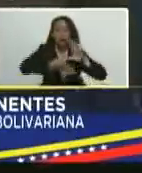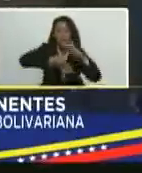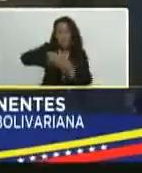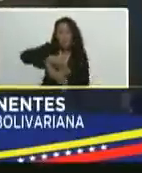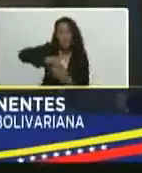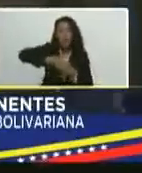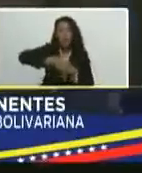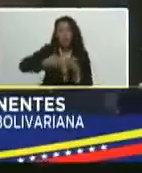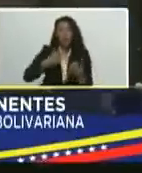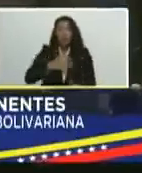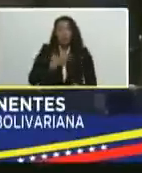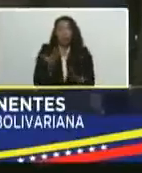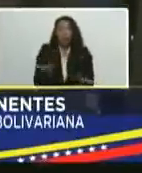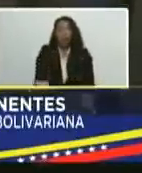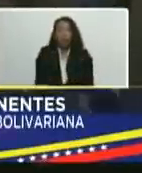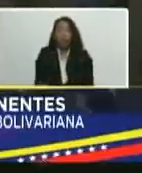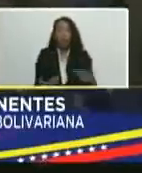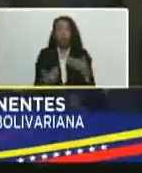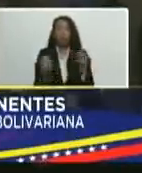ha podido